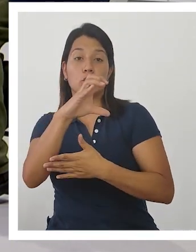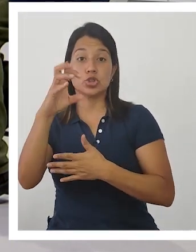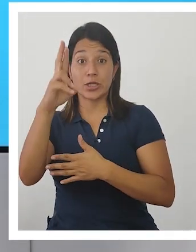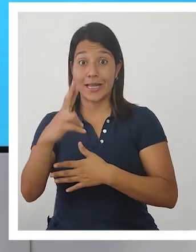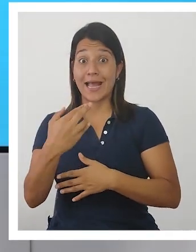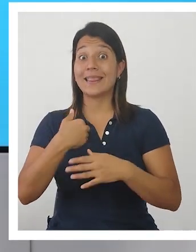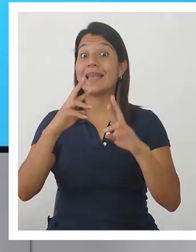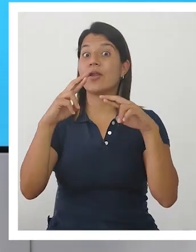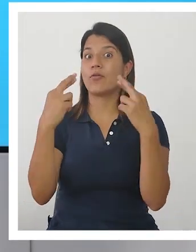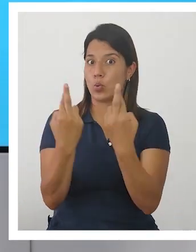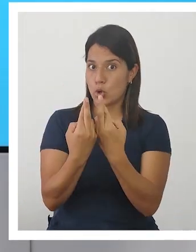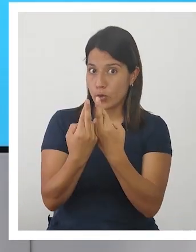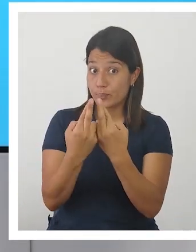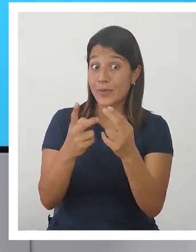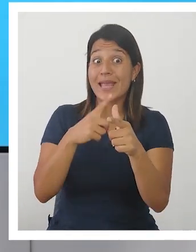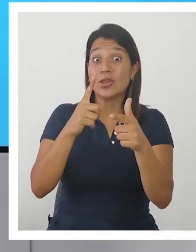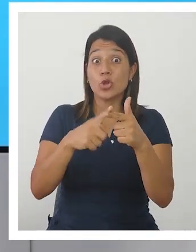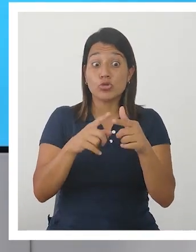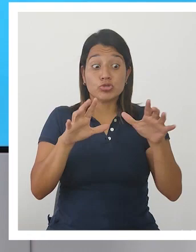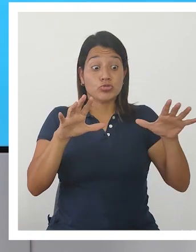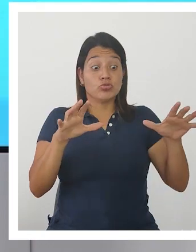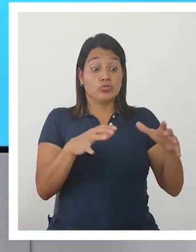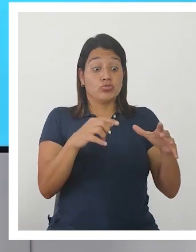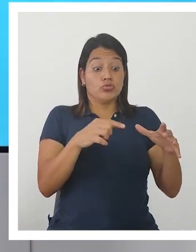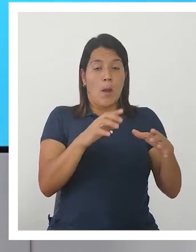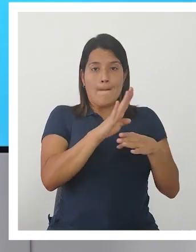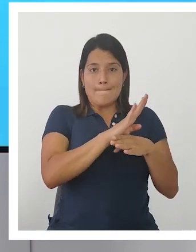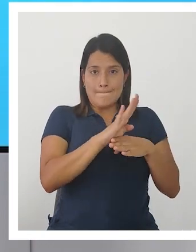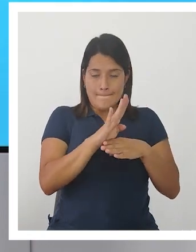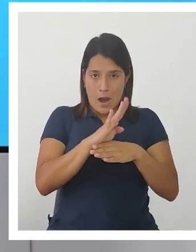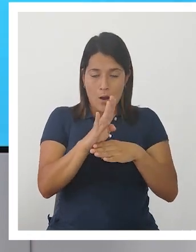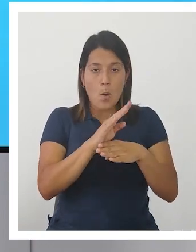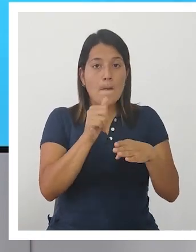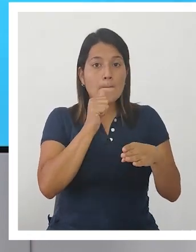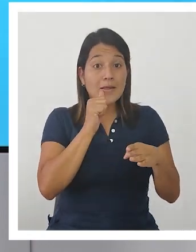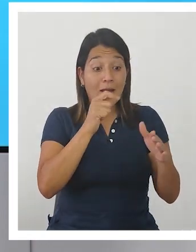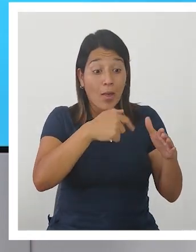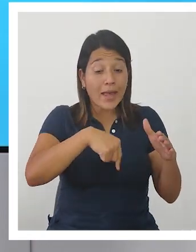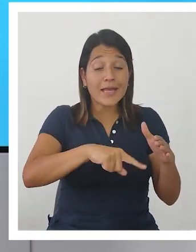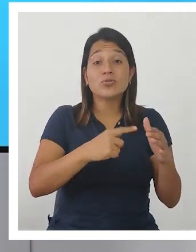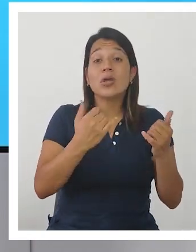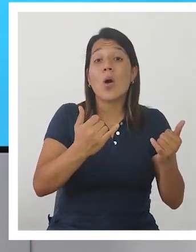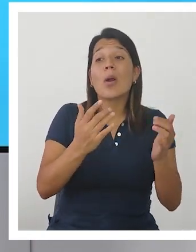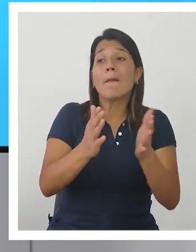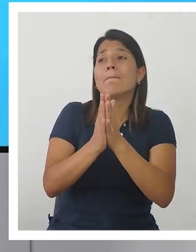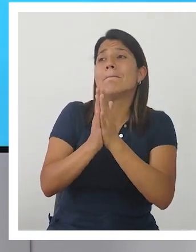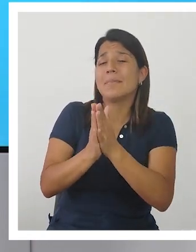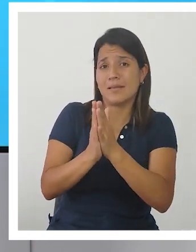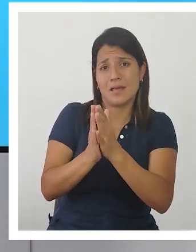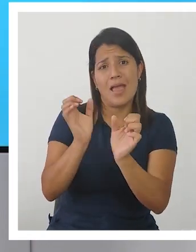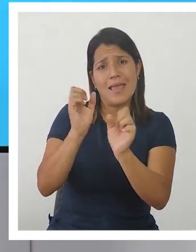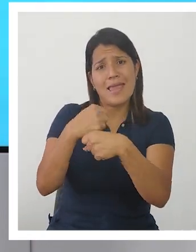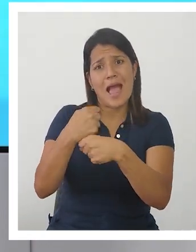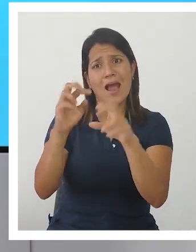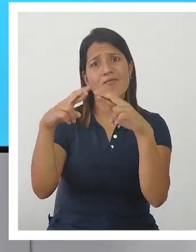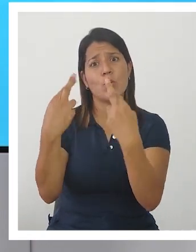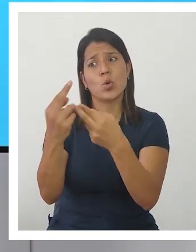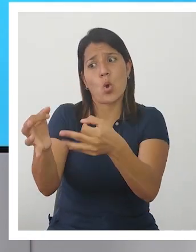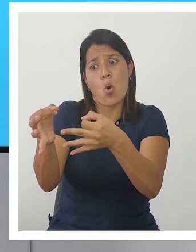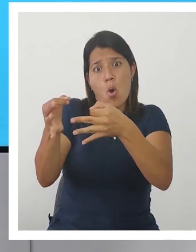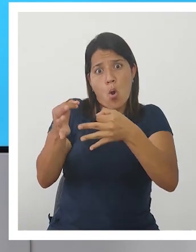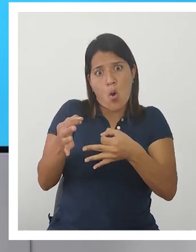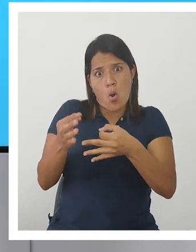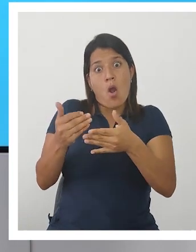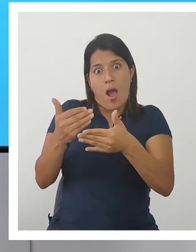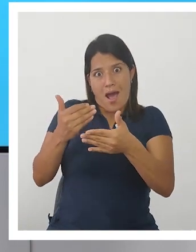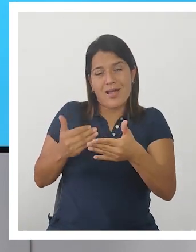solicitando, o los bancos privados están solicitando que se adelante, que haya una sesión extraordinaria para poder